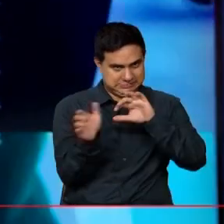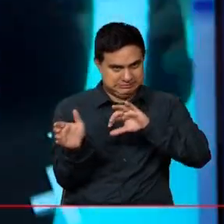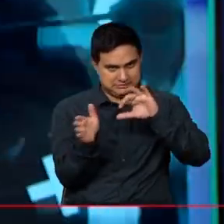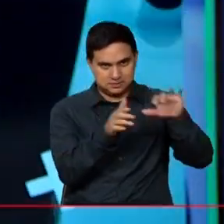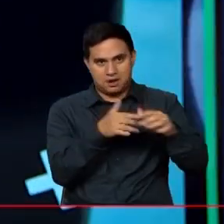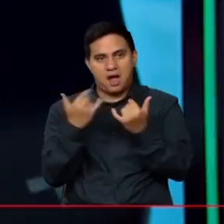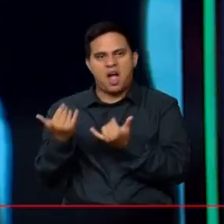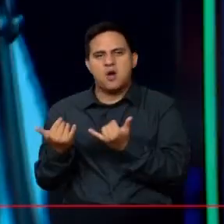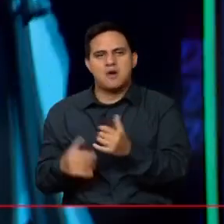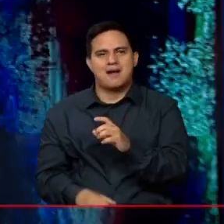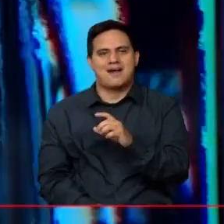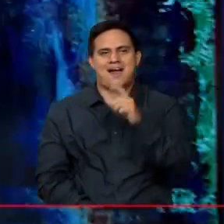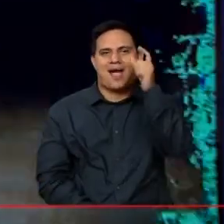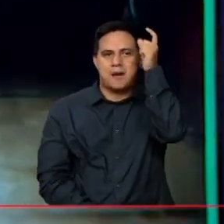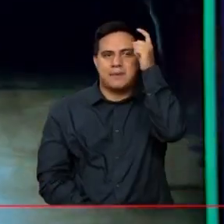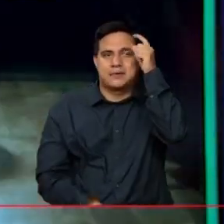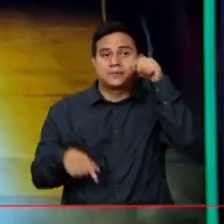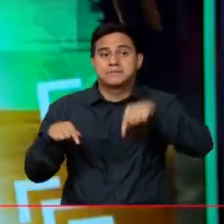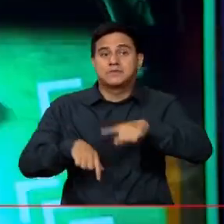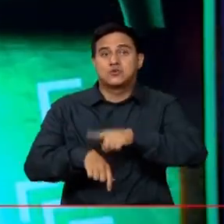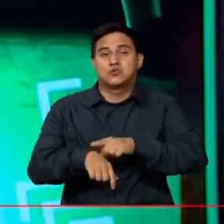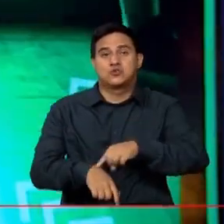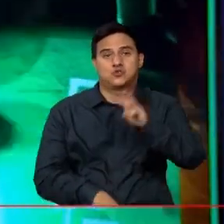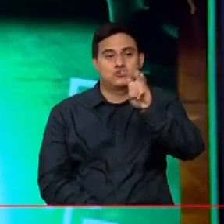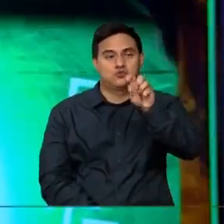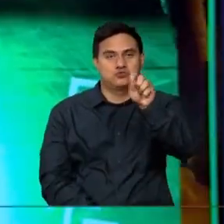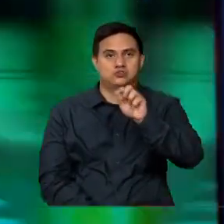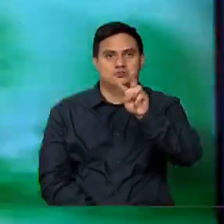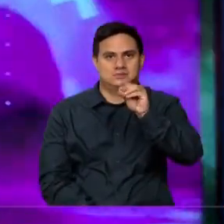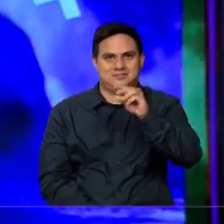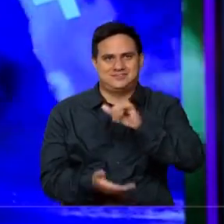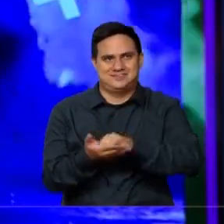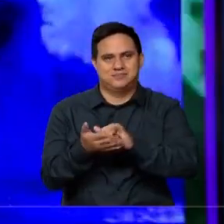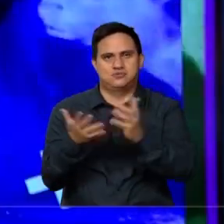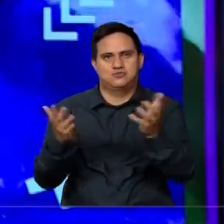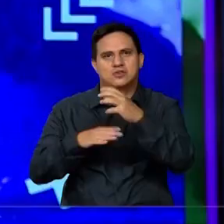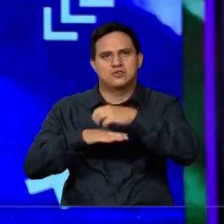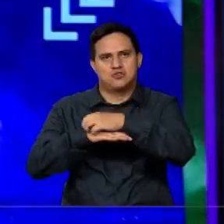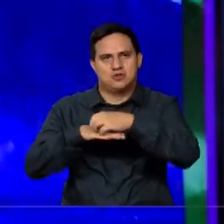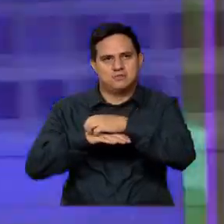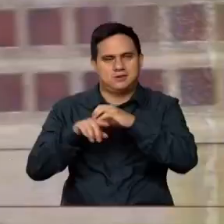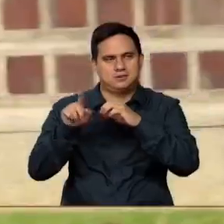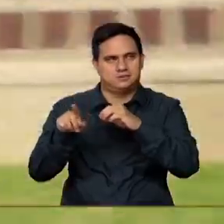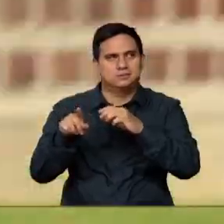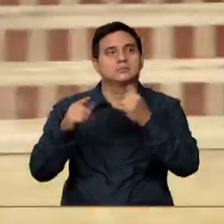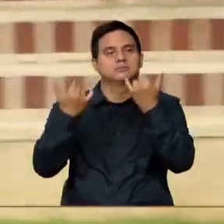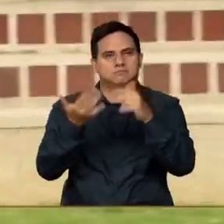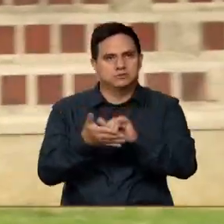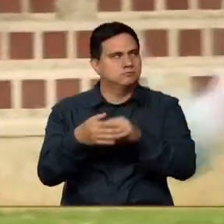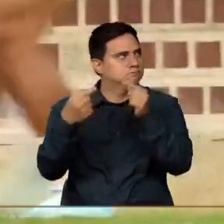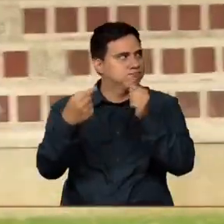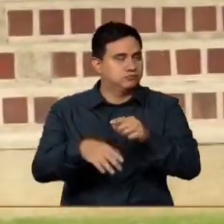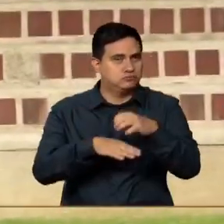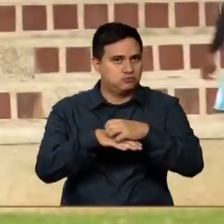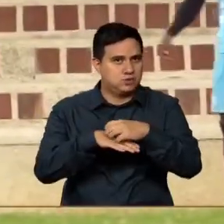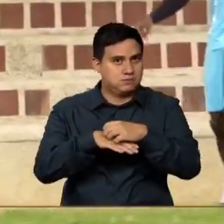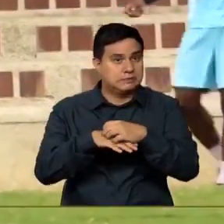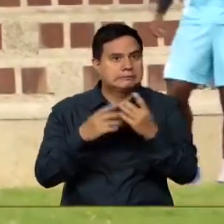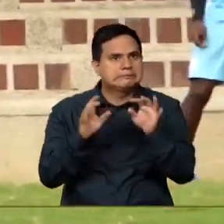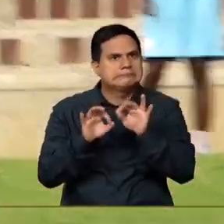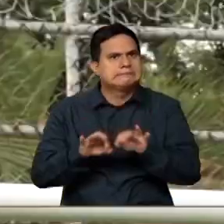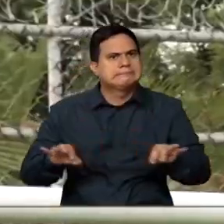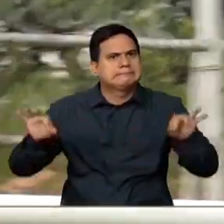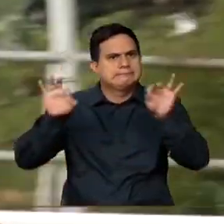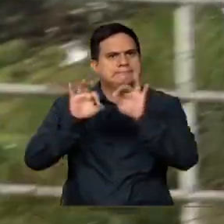El América hoy a las 8:20 en condición de visitante en el Manuel Murillo Toro va a enfrentar al Deportes Tolima en un crucial compromiso.